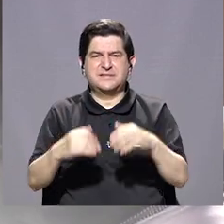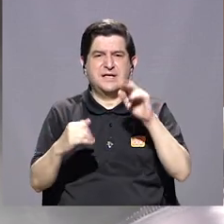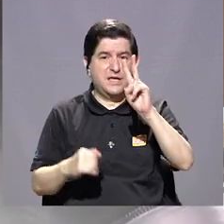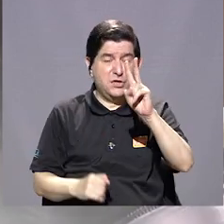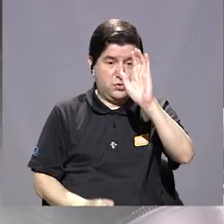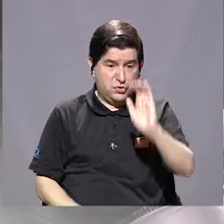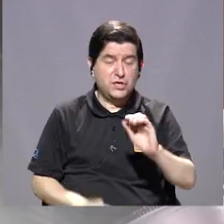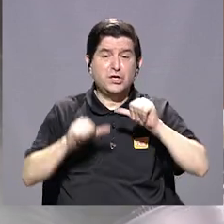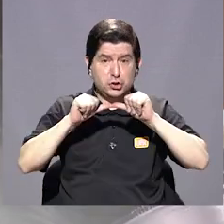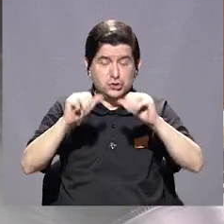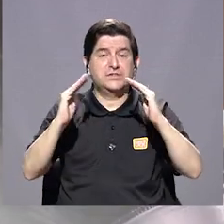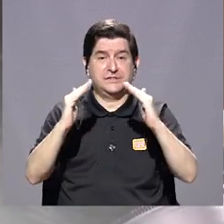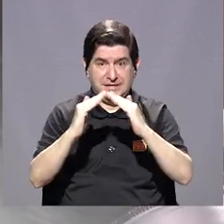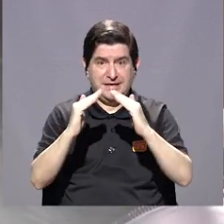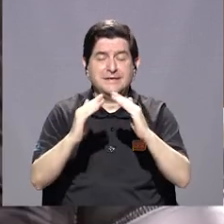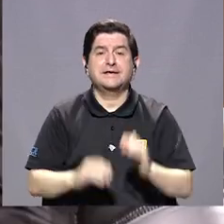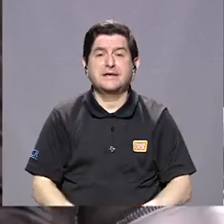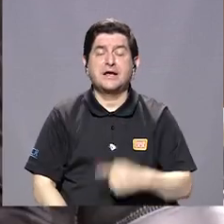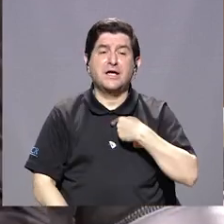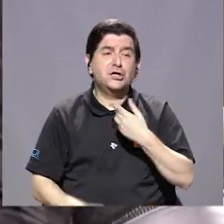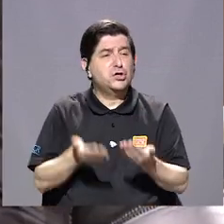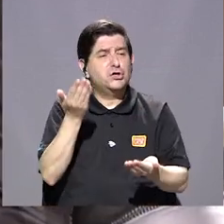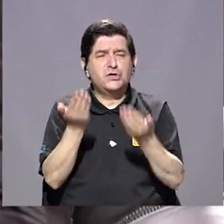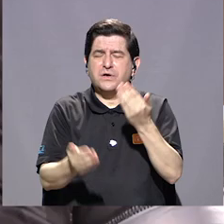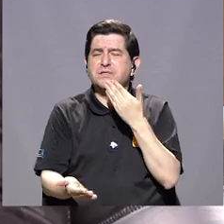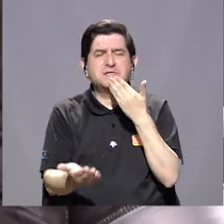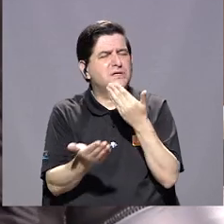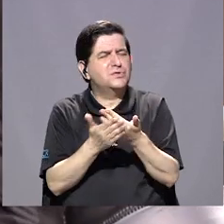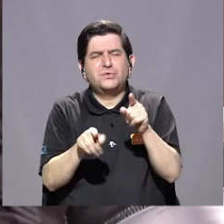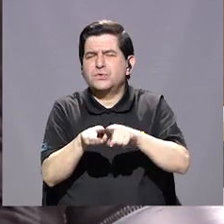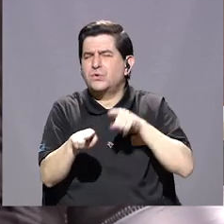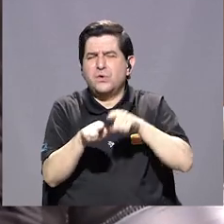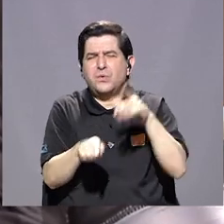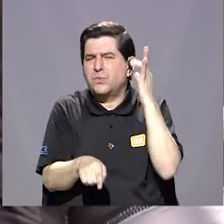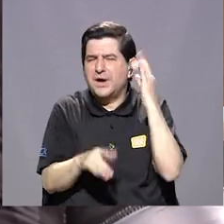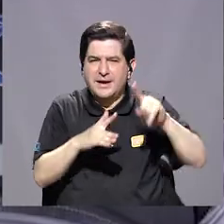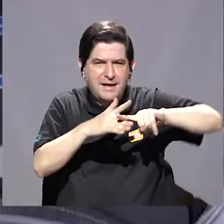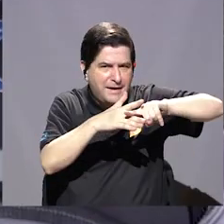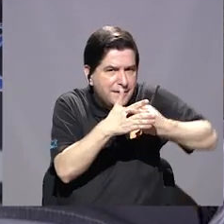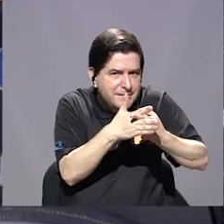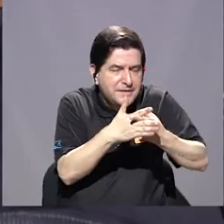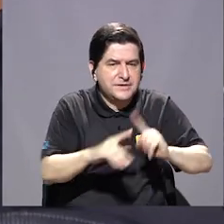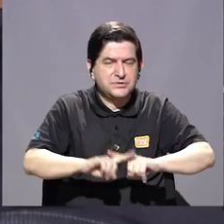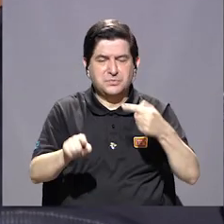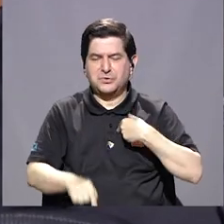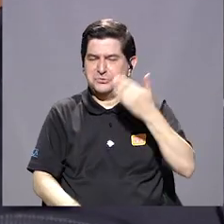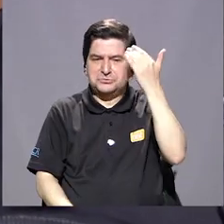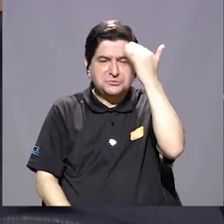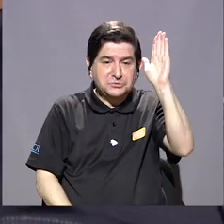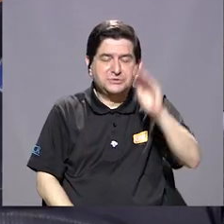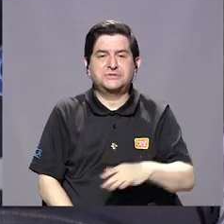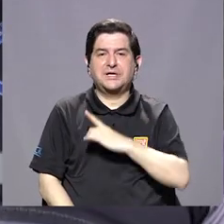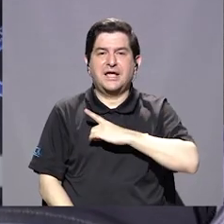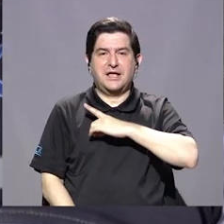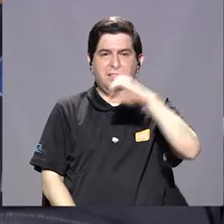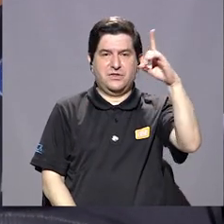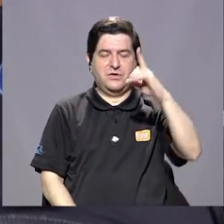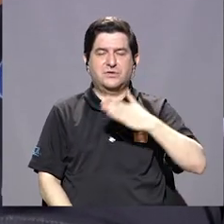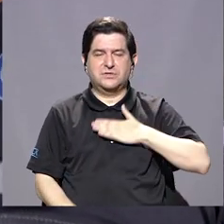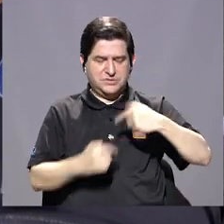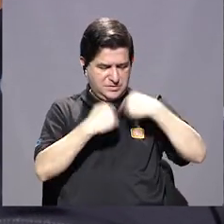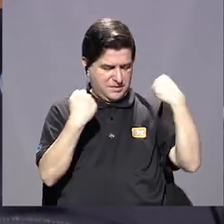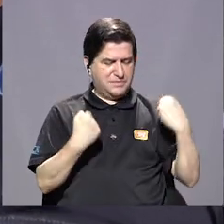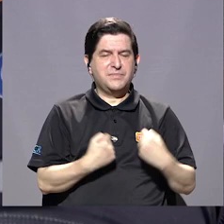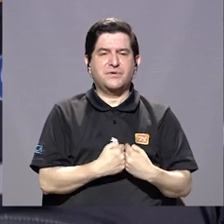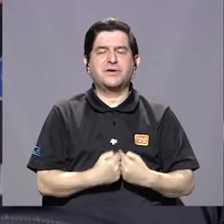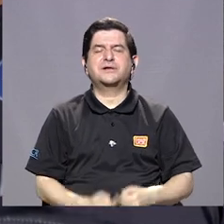casa. Y yo tal vez no fui muy buena hermana al principio, pero no sé, Dios siempre he puesto en mi corazón que mi